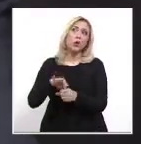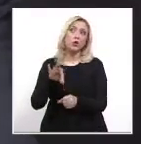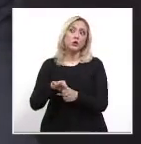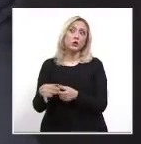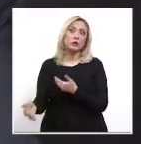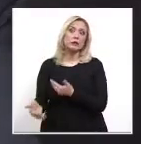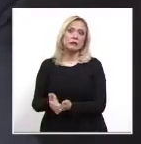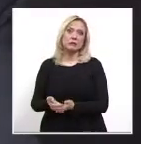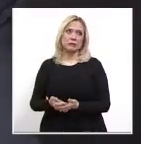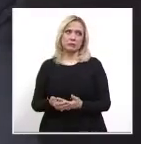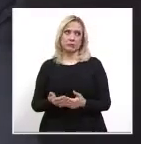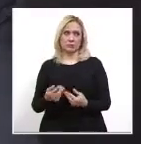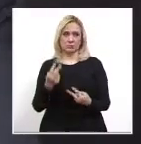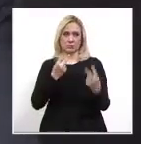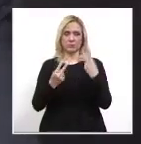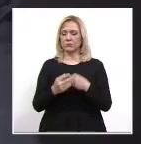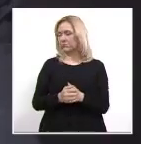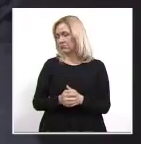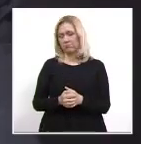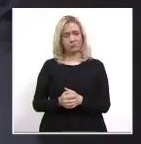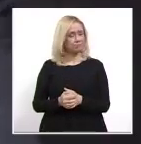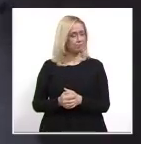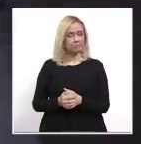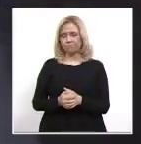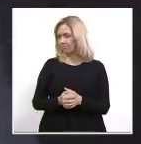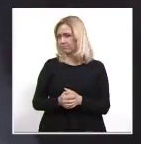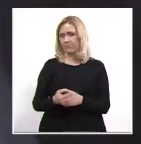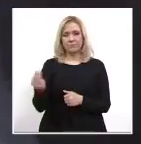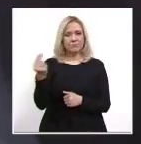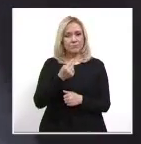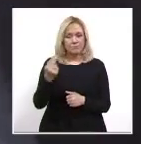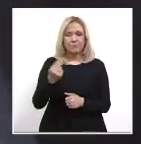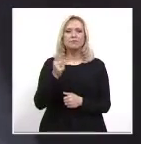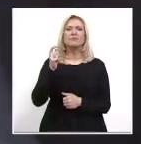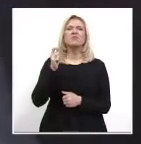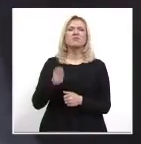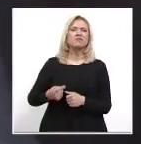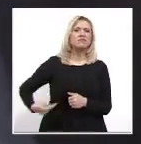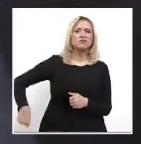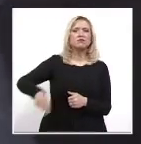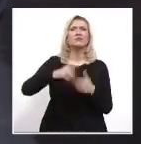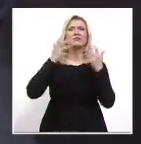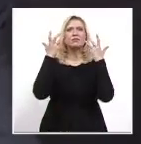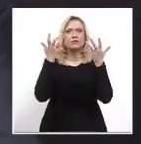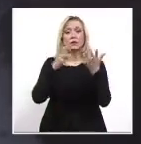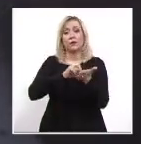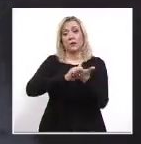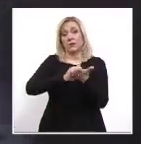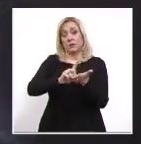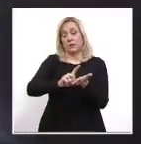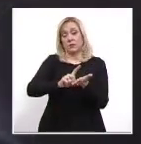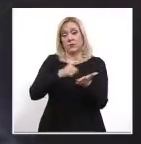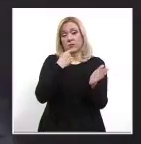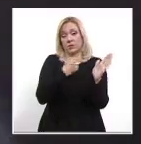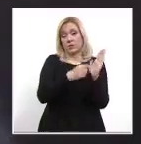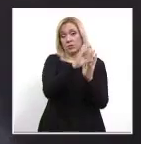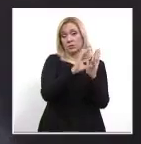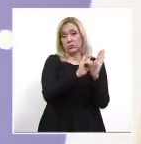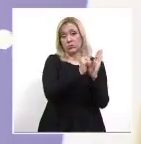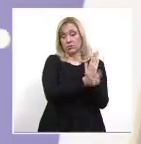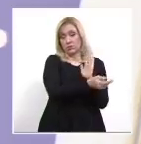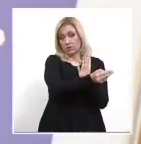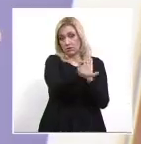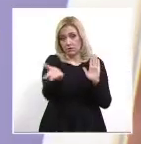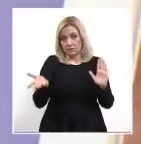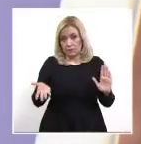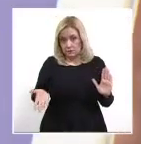También es la respuesta para hacer efectivas las aspiraciones y los derechos que consagra nuestra Constitución.